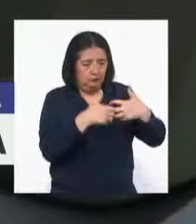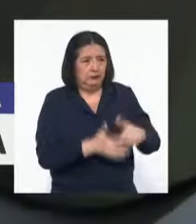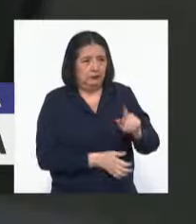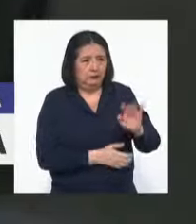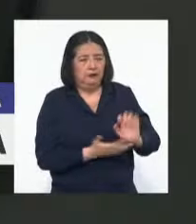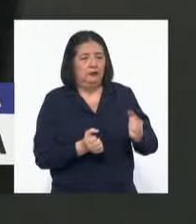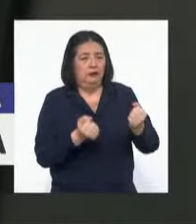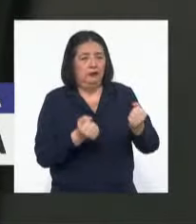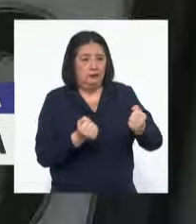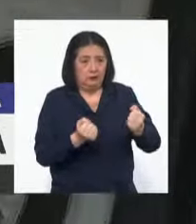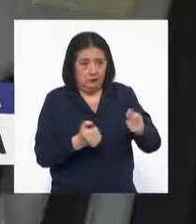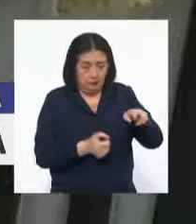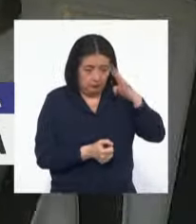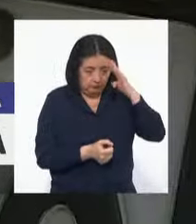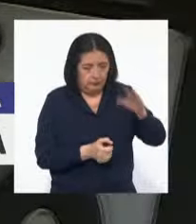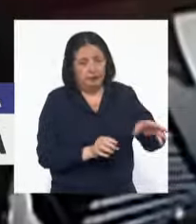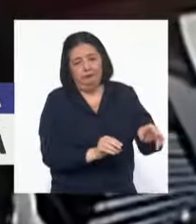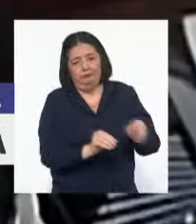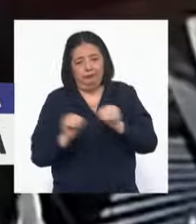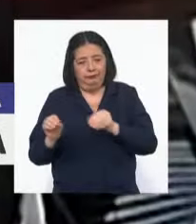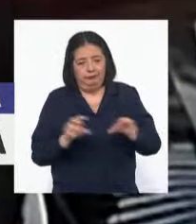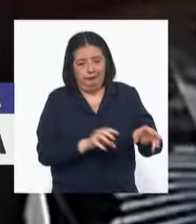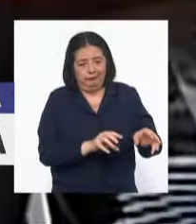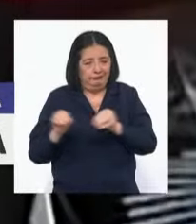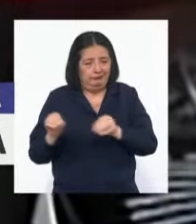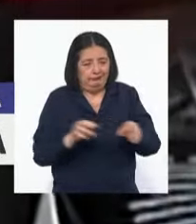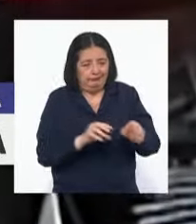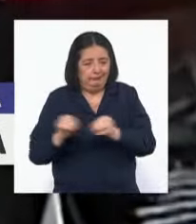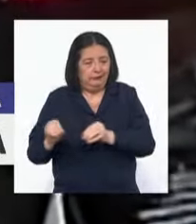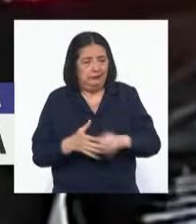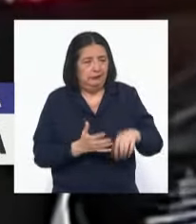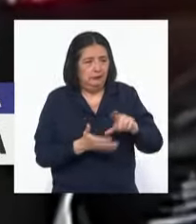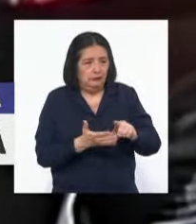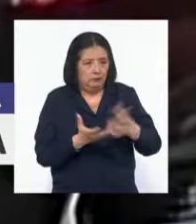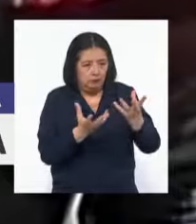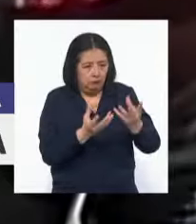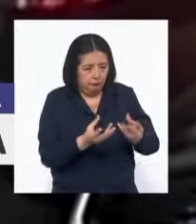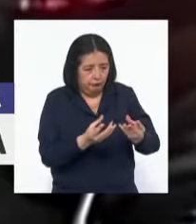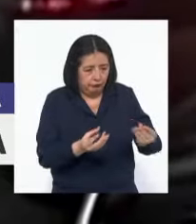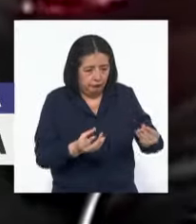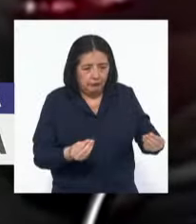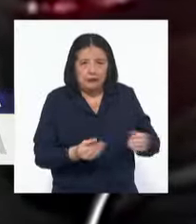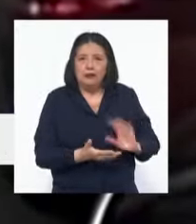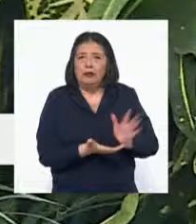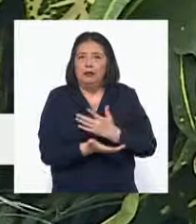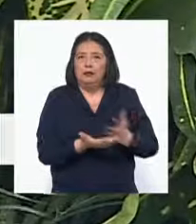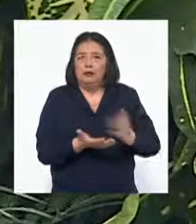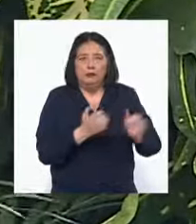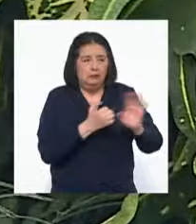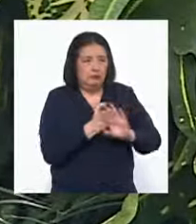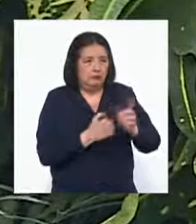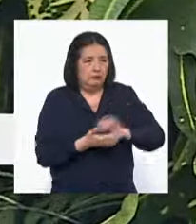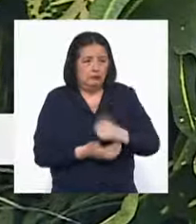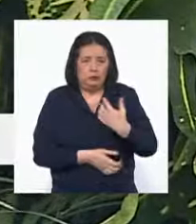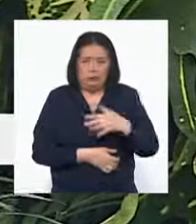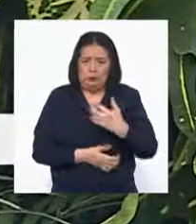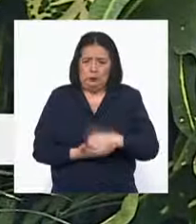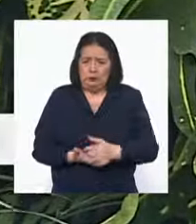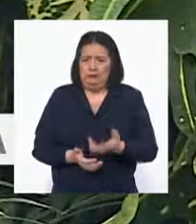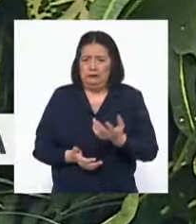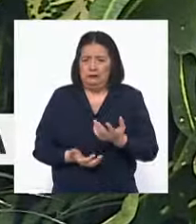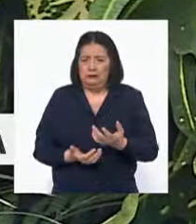comenzó a retirar los autos sedán que patrullaban Lima. Con esto, la capital quedaba desprotegida. Basta con que nos quedemos